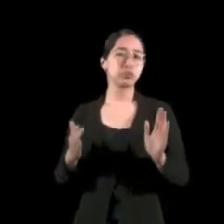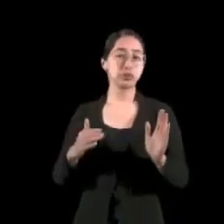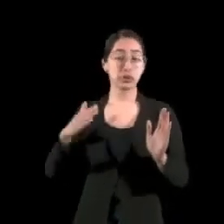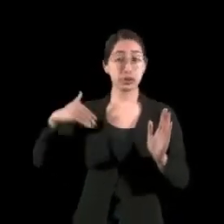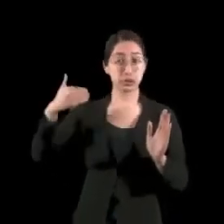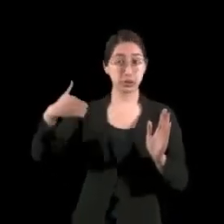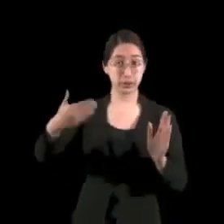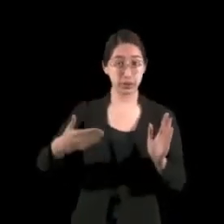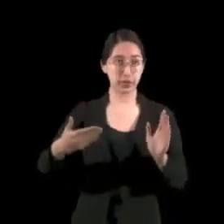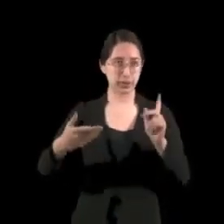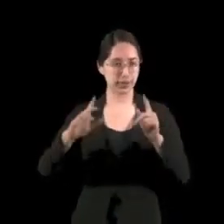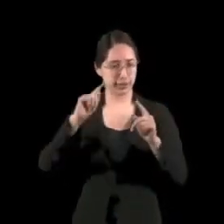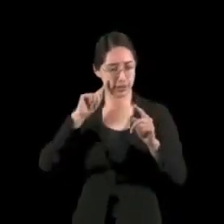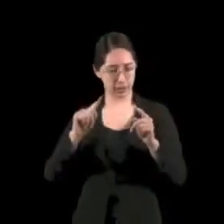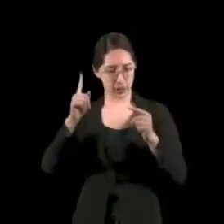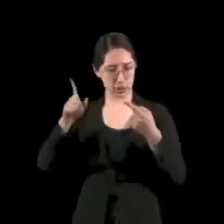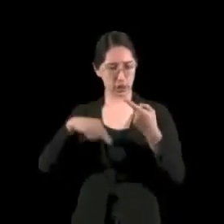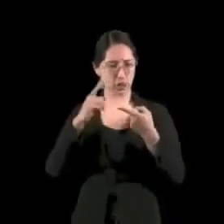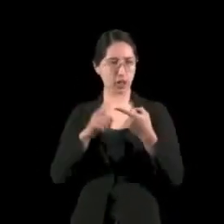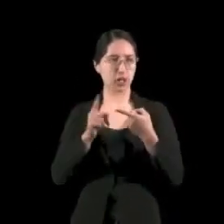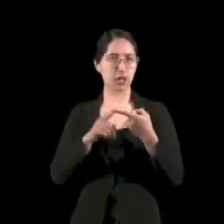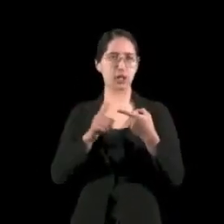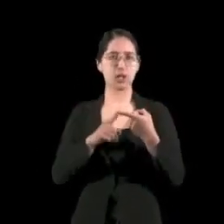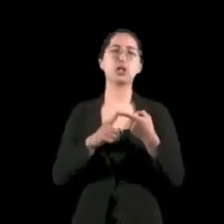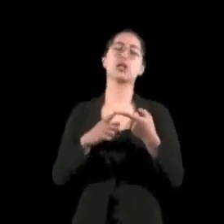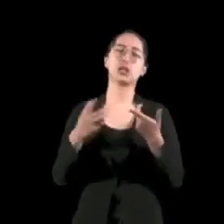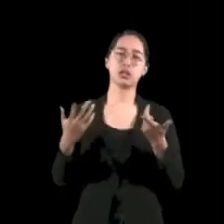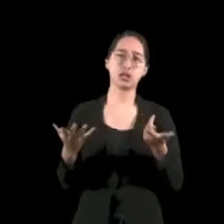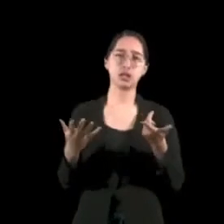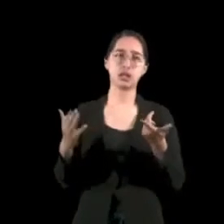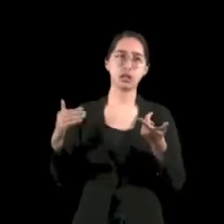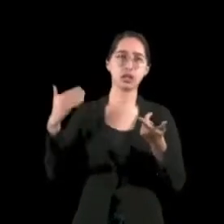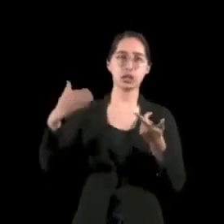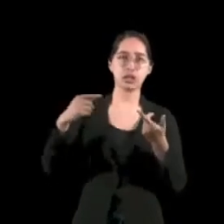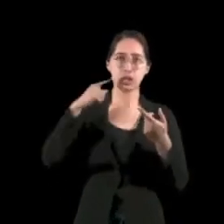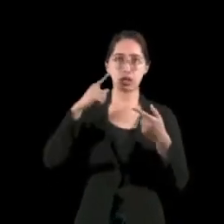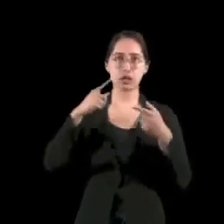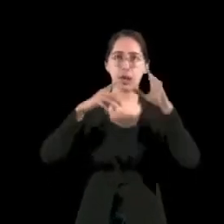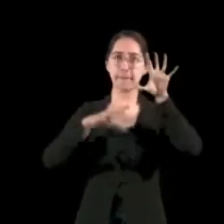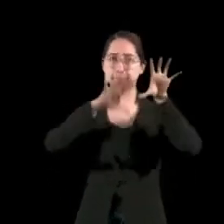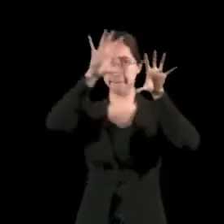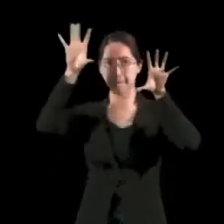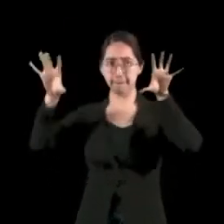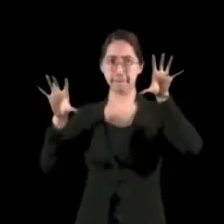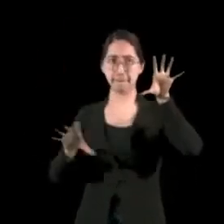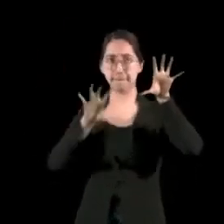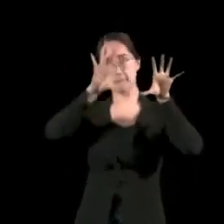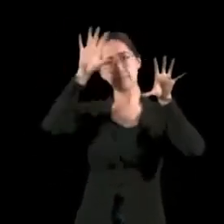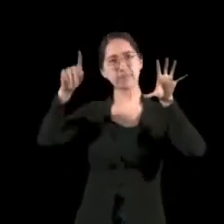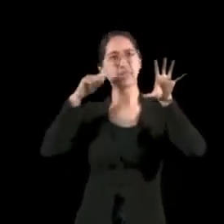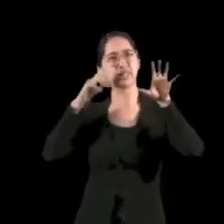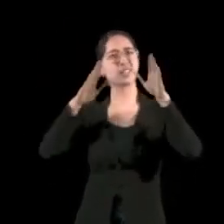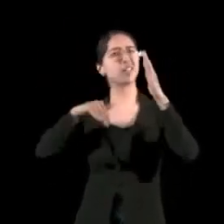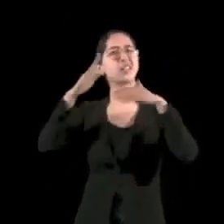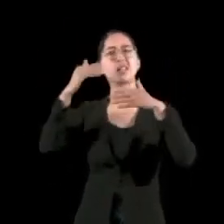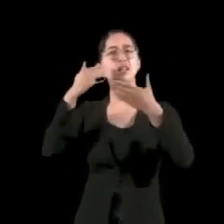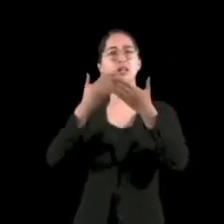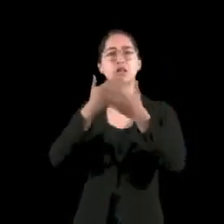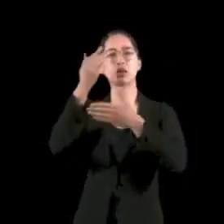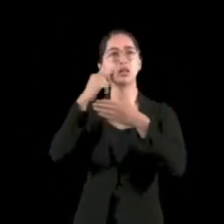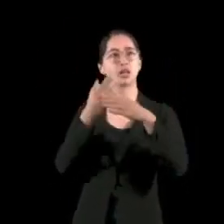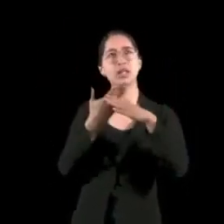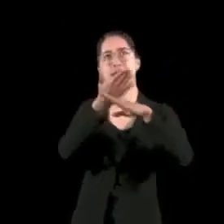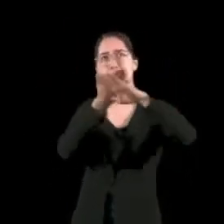primero que recuerdo que fue nombrado en esa tarea fue Jaime Guarcas, a recorrer países socialistas a pedir el